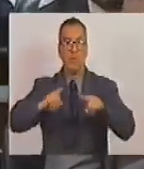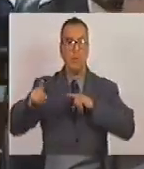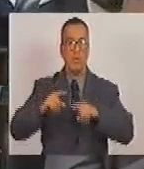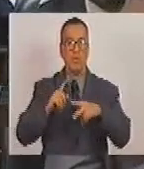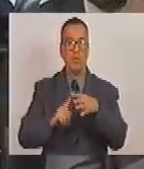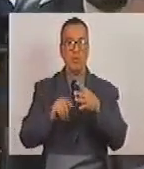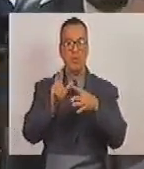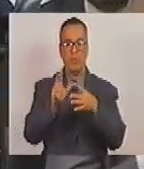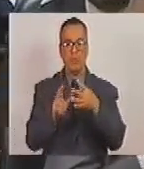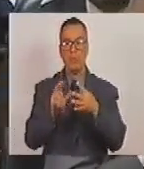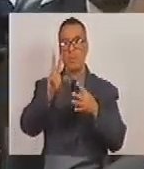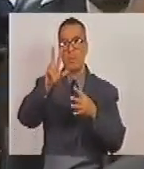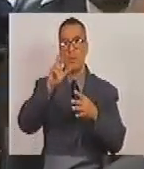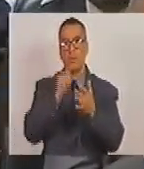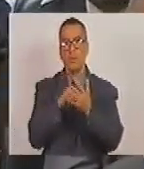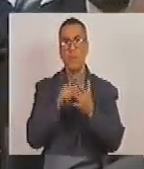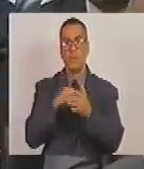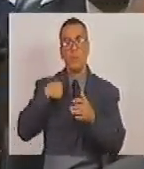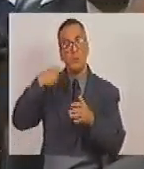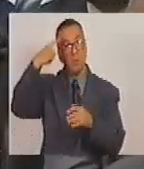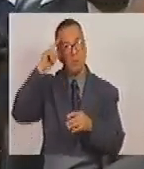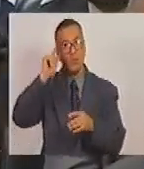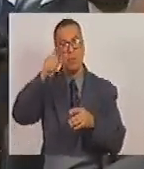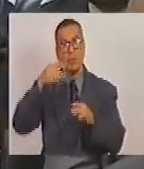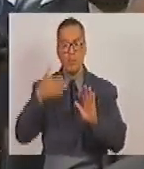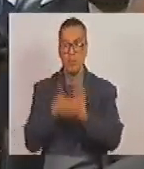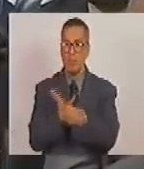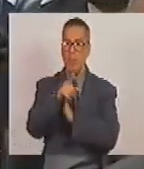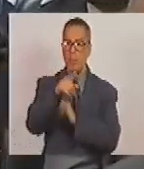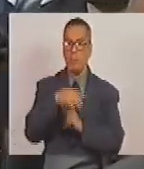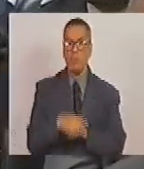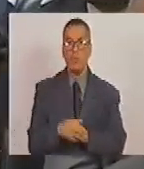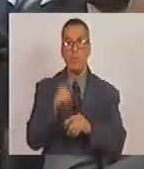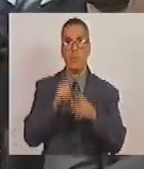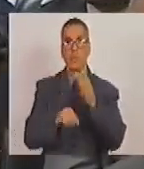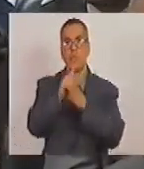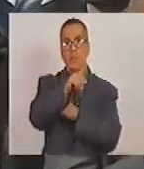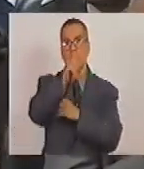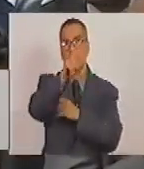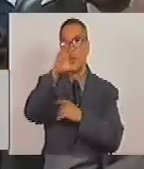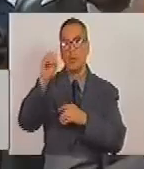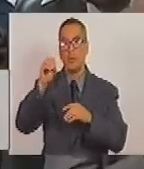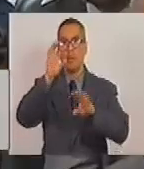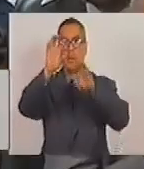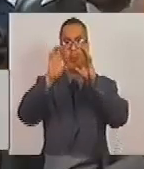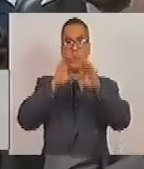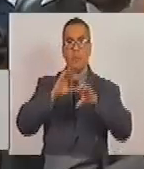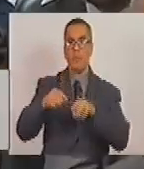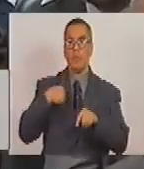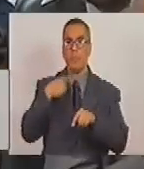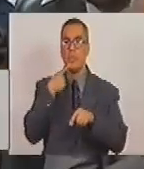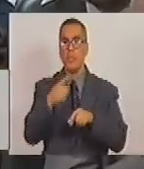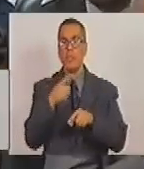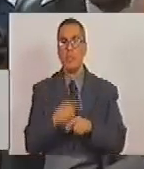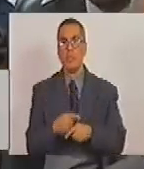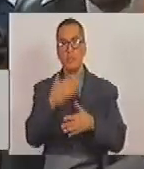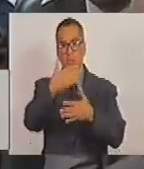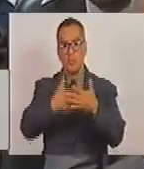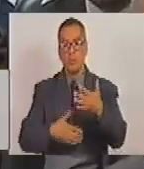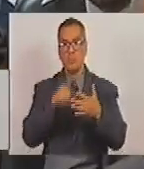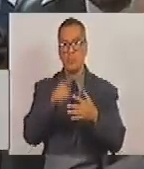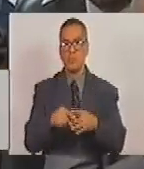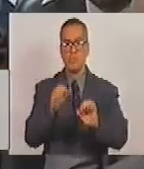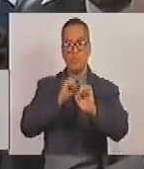tercer punto, creemos que también es significativo que estos 120 países exclamaron a través de este documento